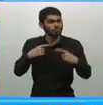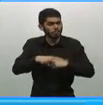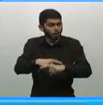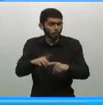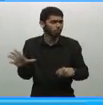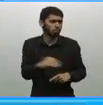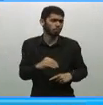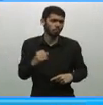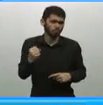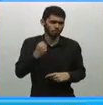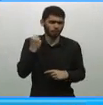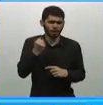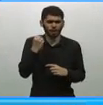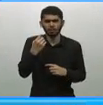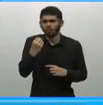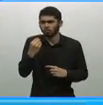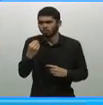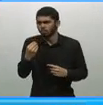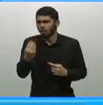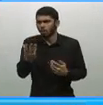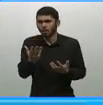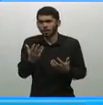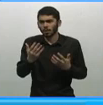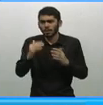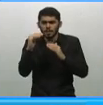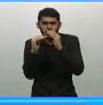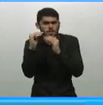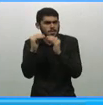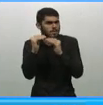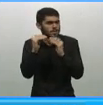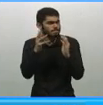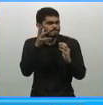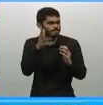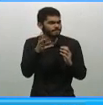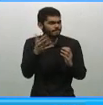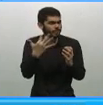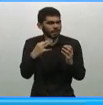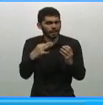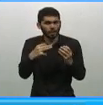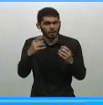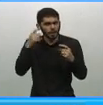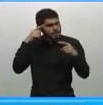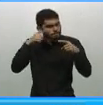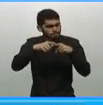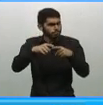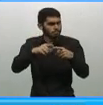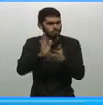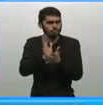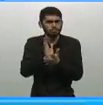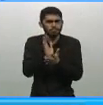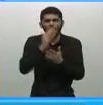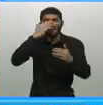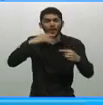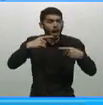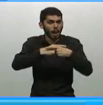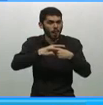eh Por la igualdad o por ahí los resultados que se están dando creo que hay que hay que pensarlos todos los partidos como como una